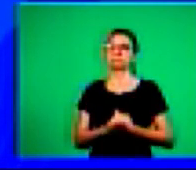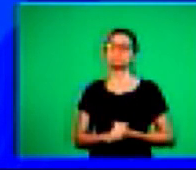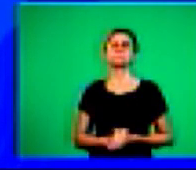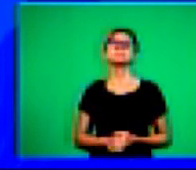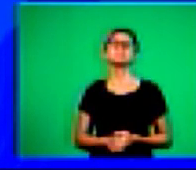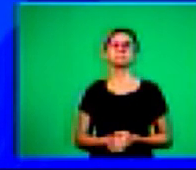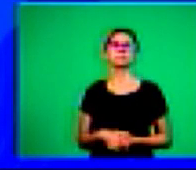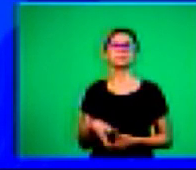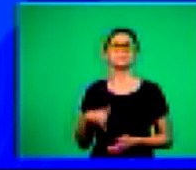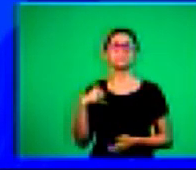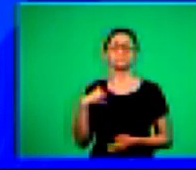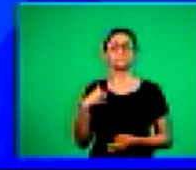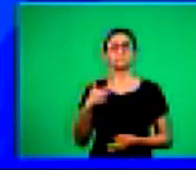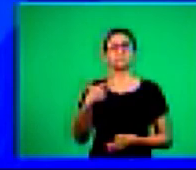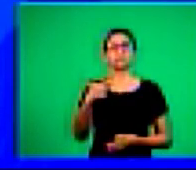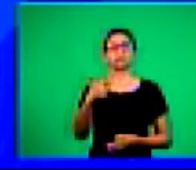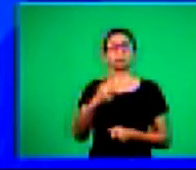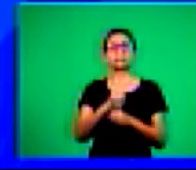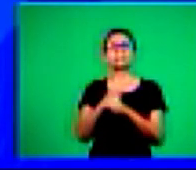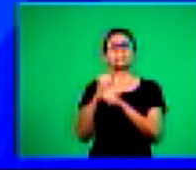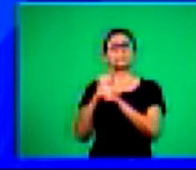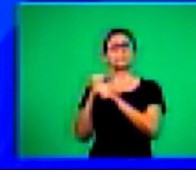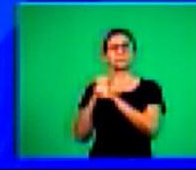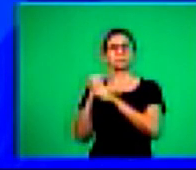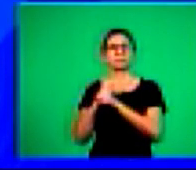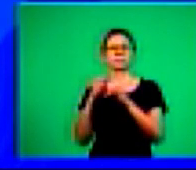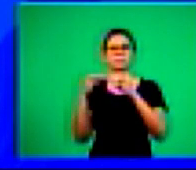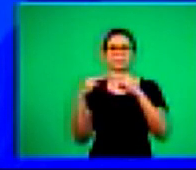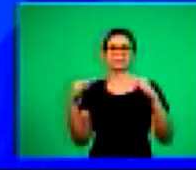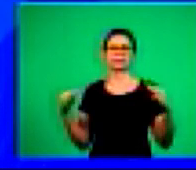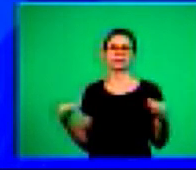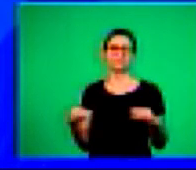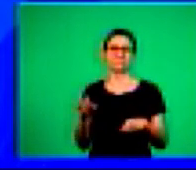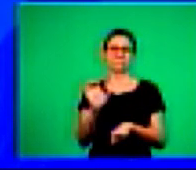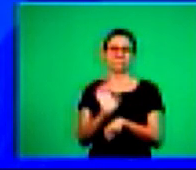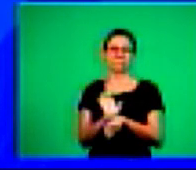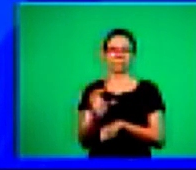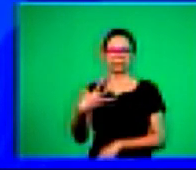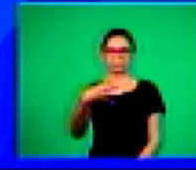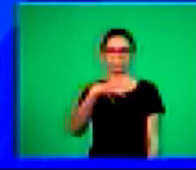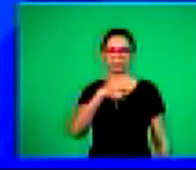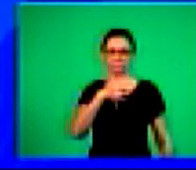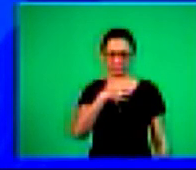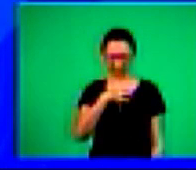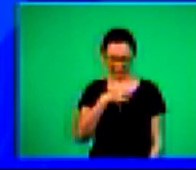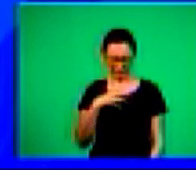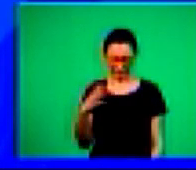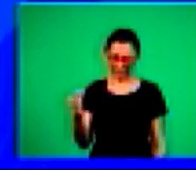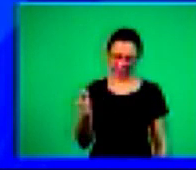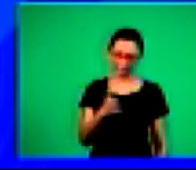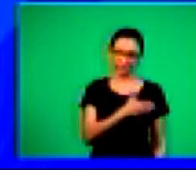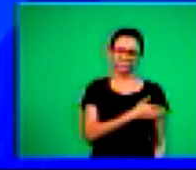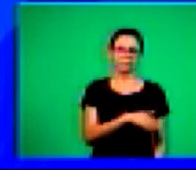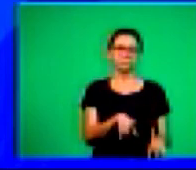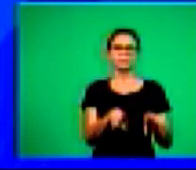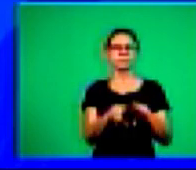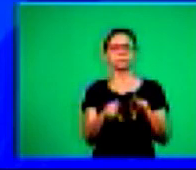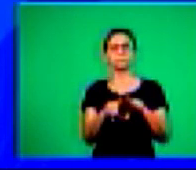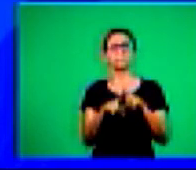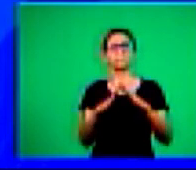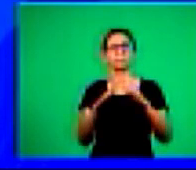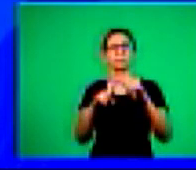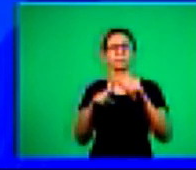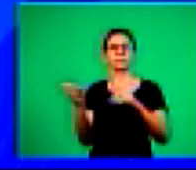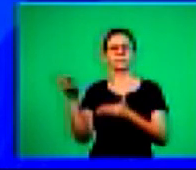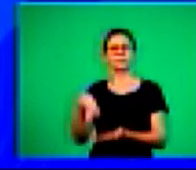fue allí el aniversario número 12 de aquel maná y en el estado de bahía también la consagración